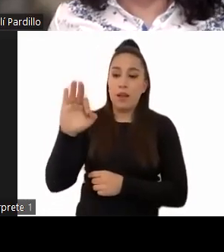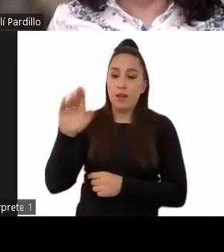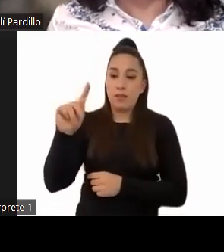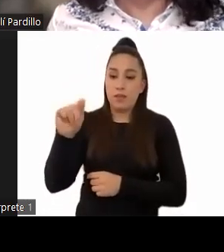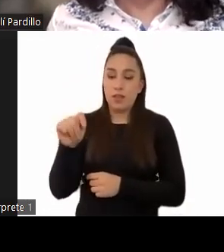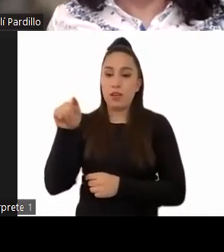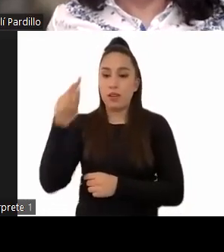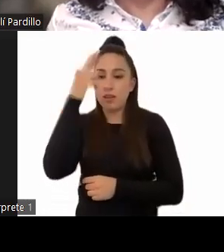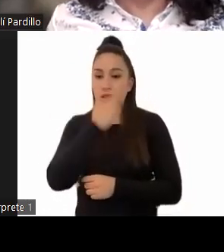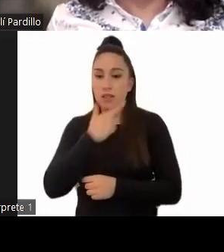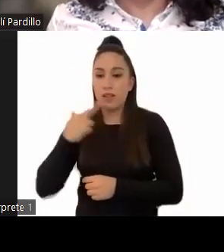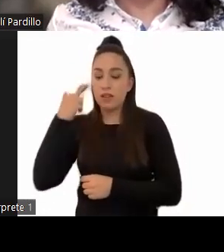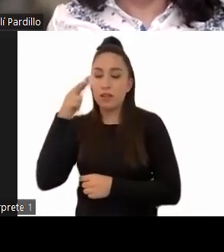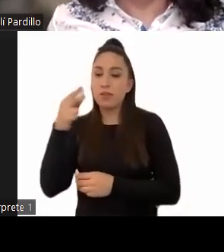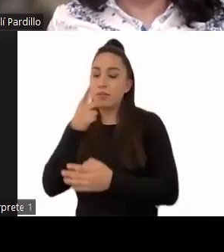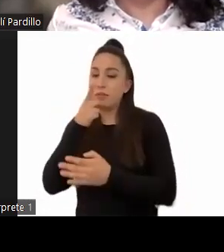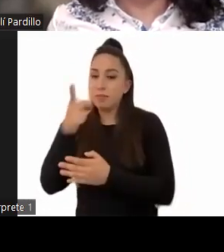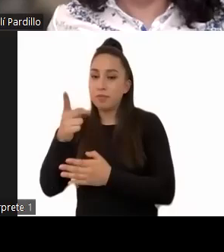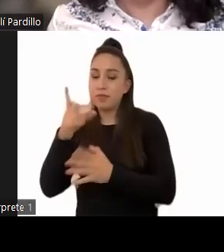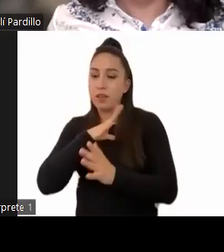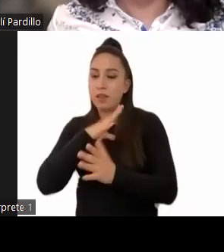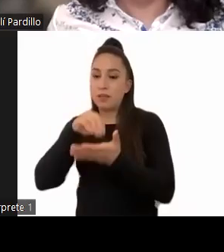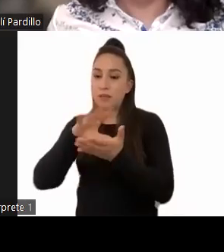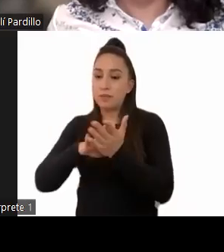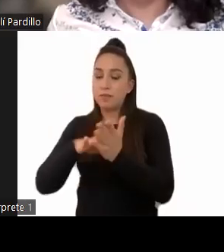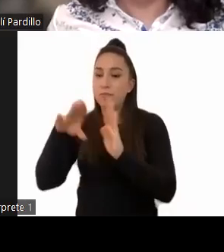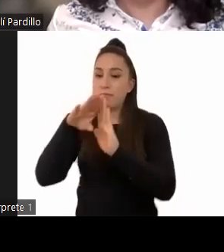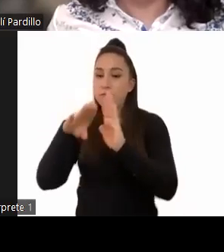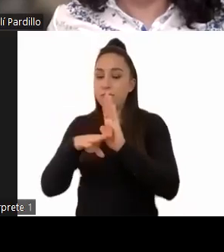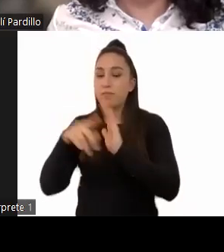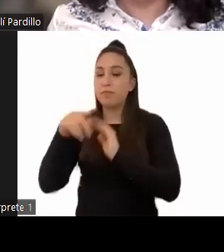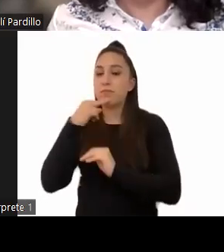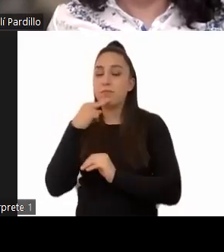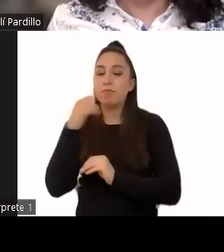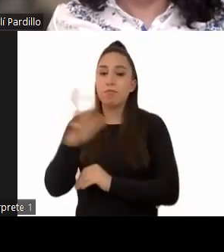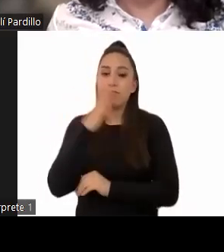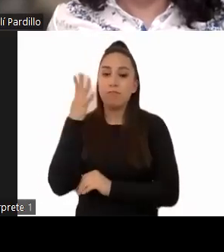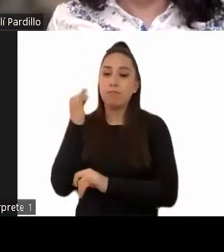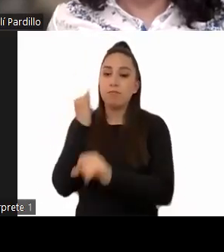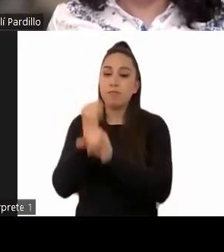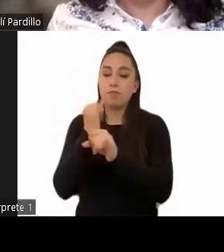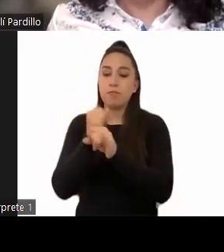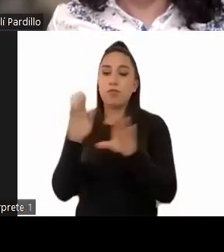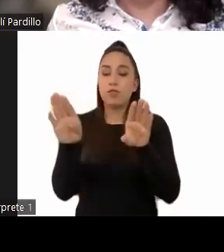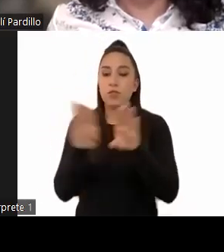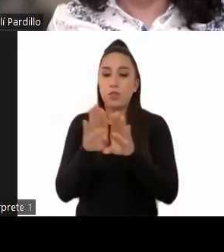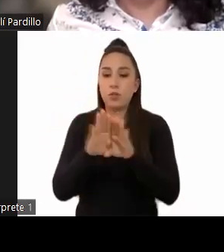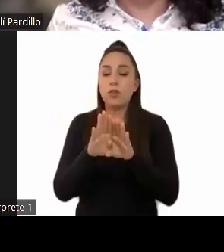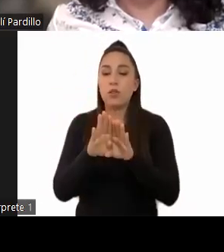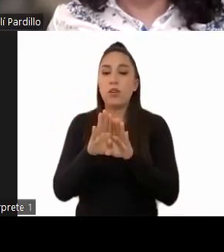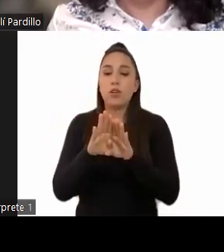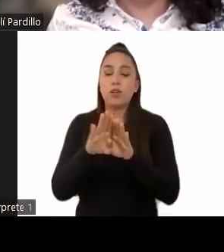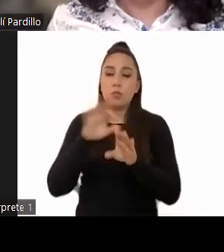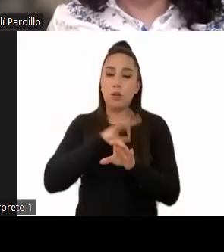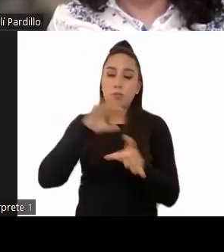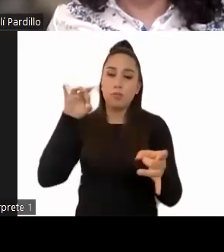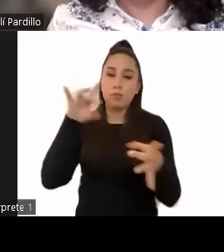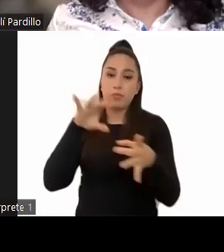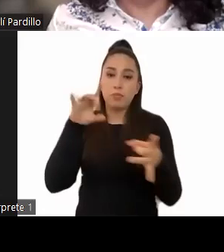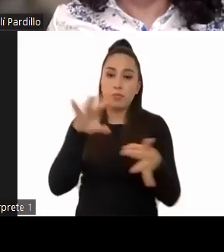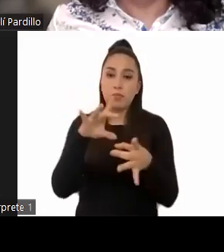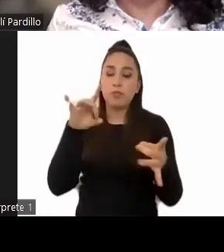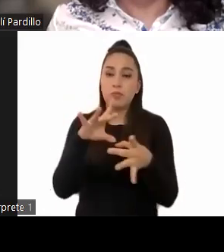Telecomunicaciones establece los parámetros de banda ancha para las conexiones a través de algún medio de transmisión